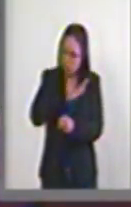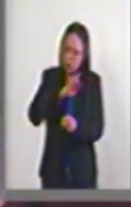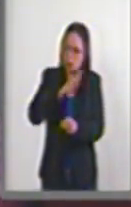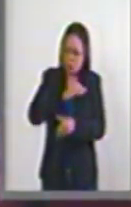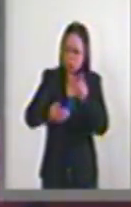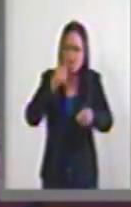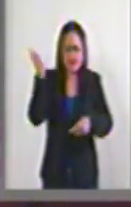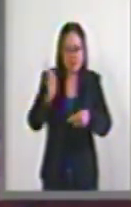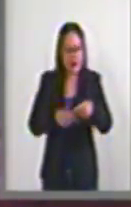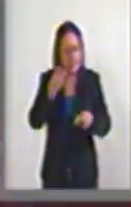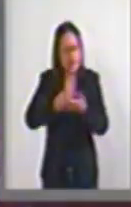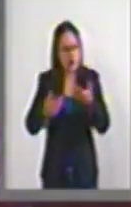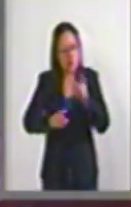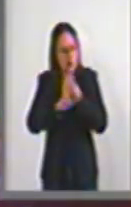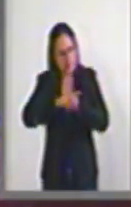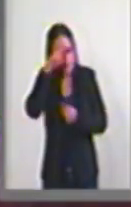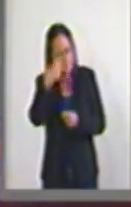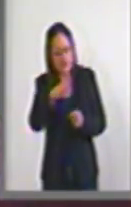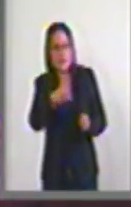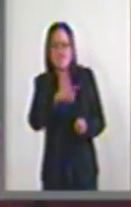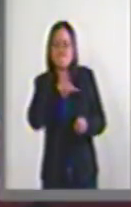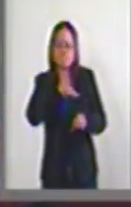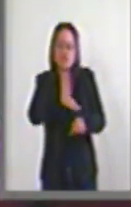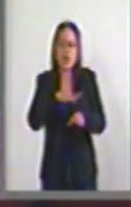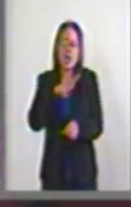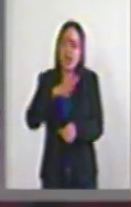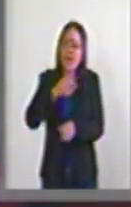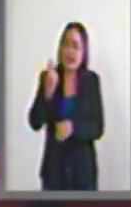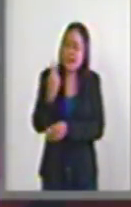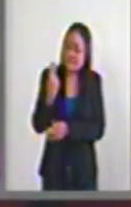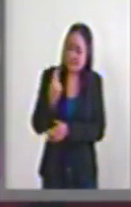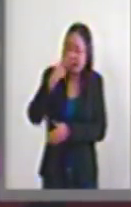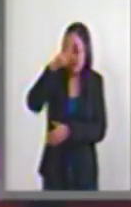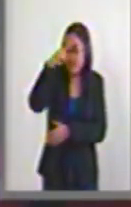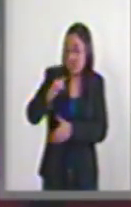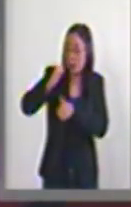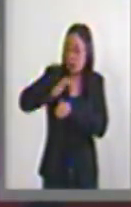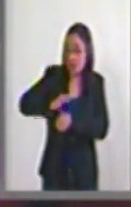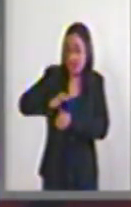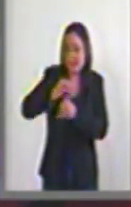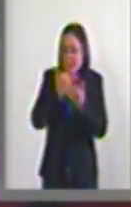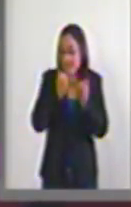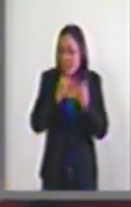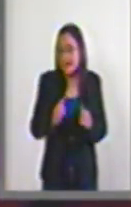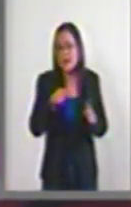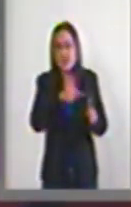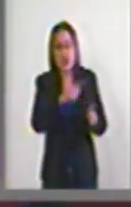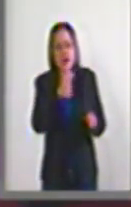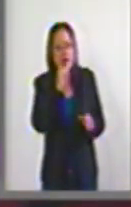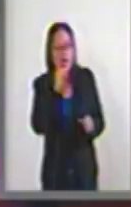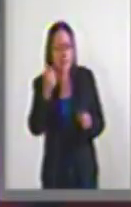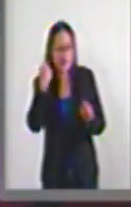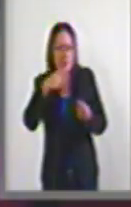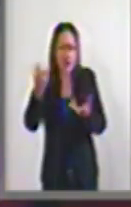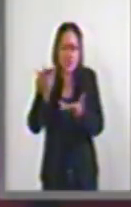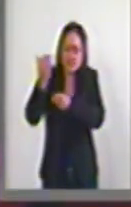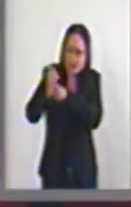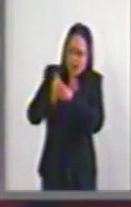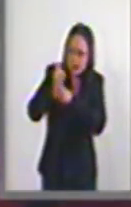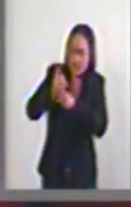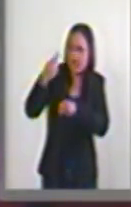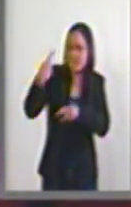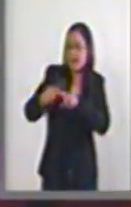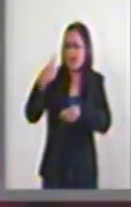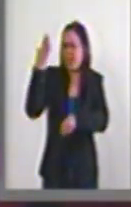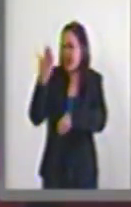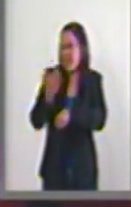México requiere de autoridades autónomas, honestas y sin compromiso para perseguir y castigar todo